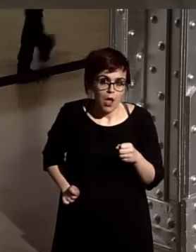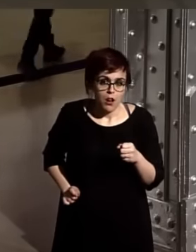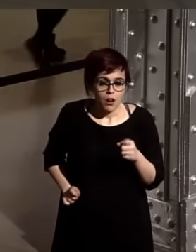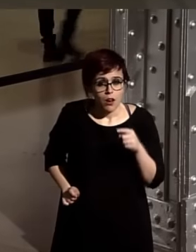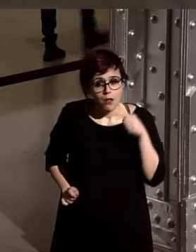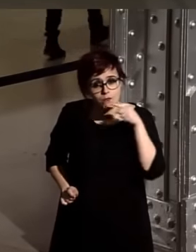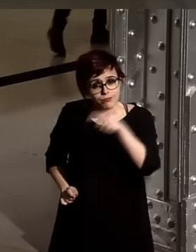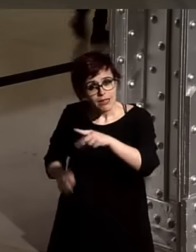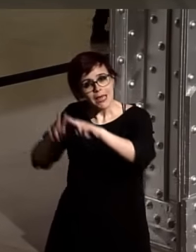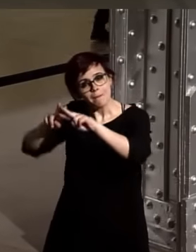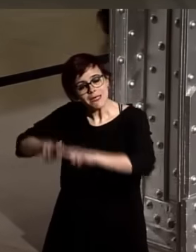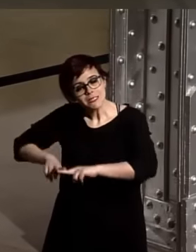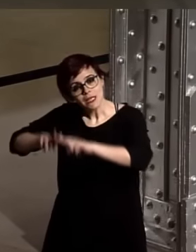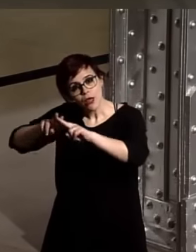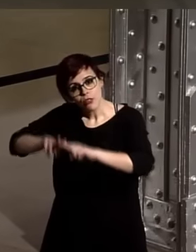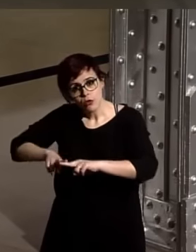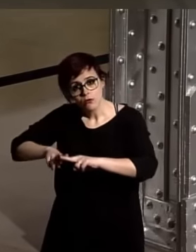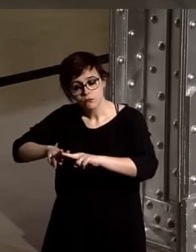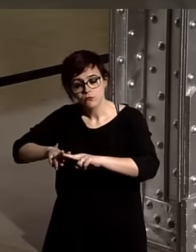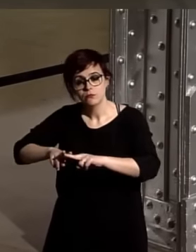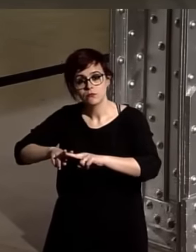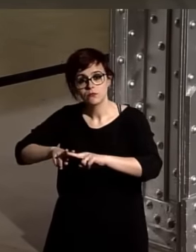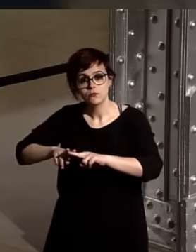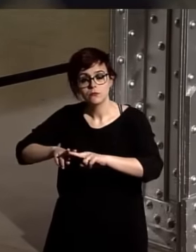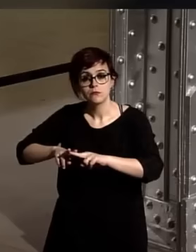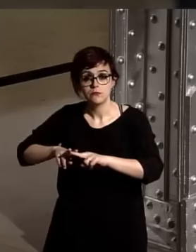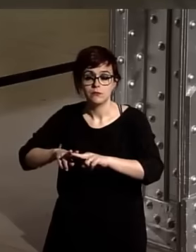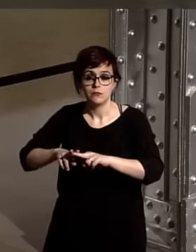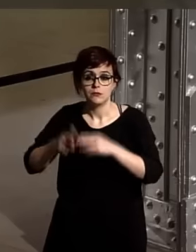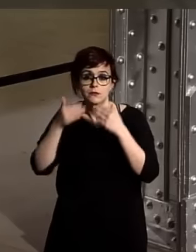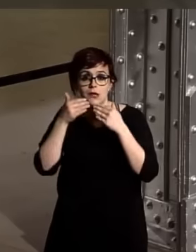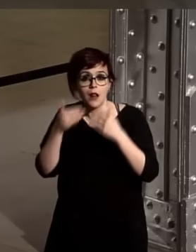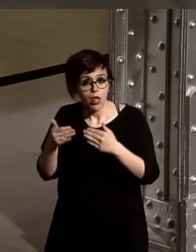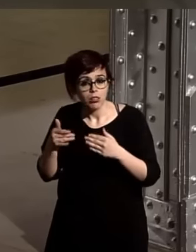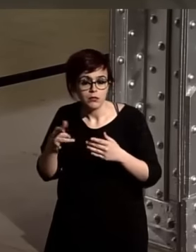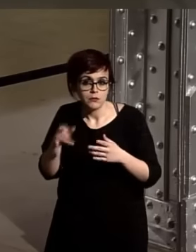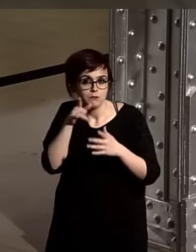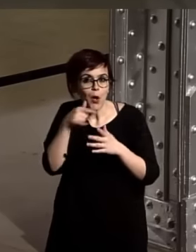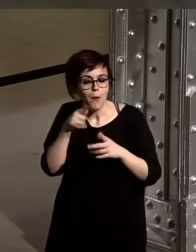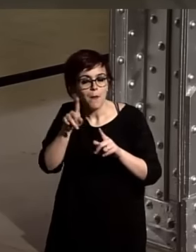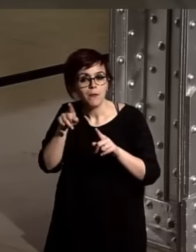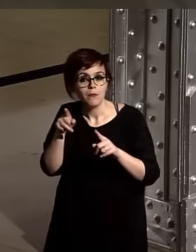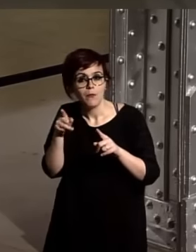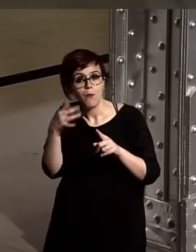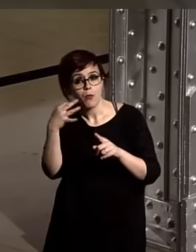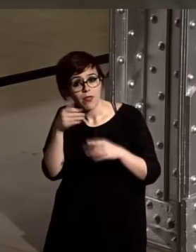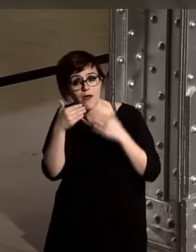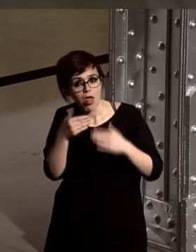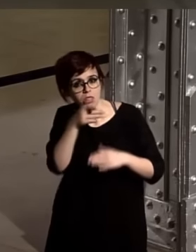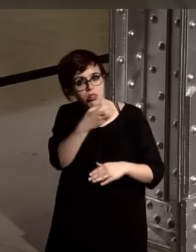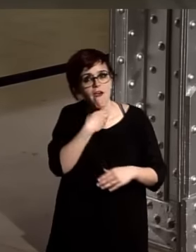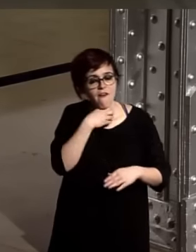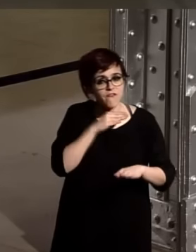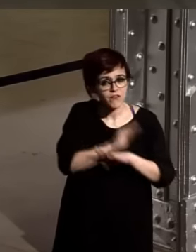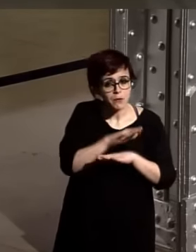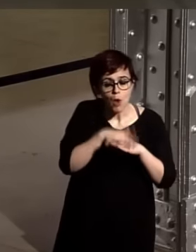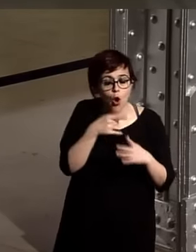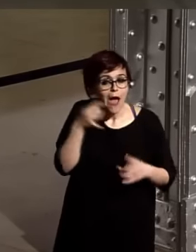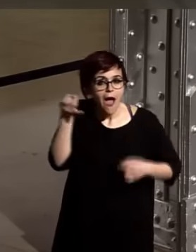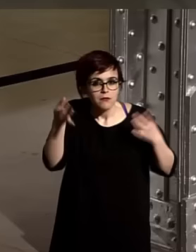porque una cosa es que uno le gusta la investigación y otra que pueda dedicarse profesionalmente a ella como en cualquier otra eh